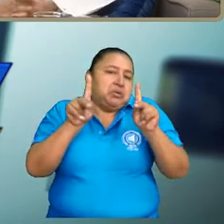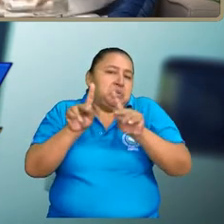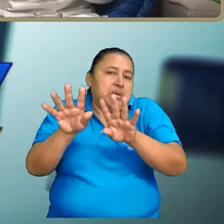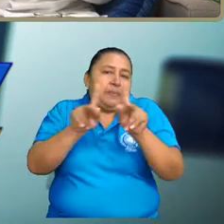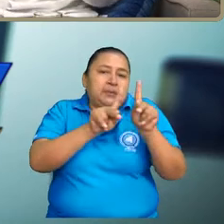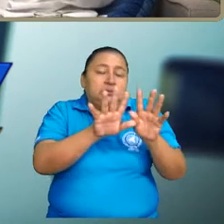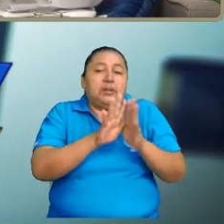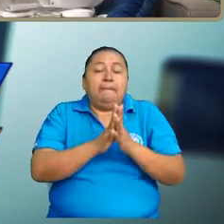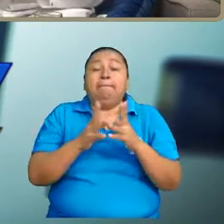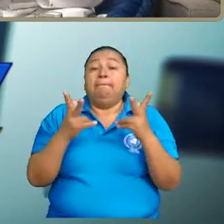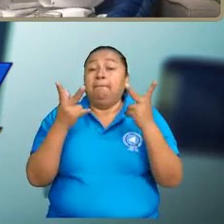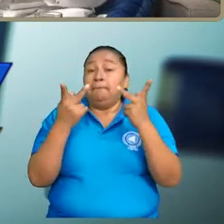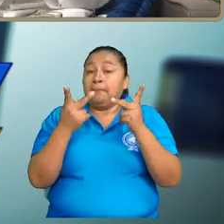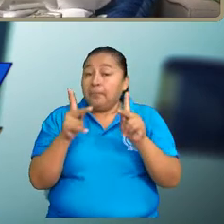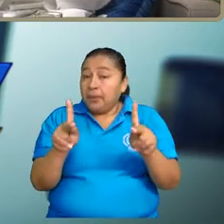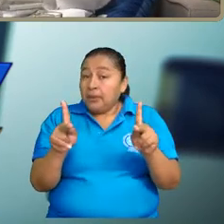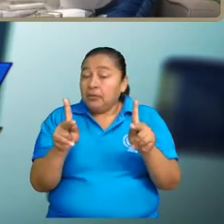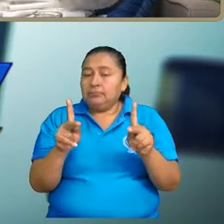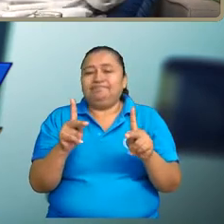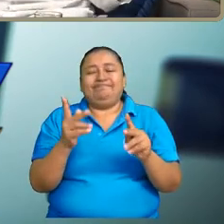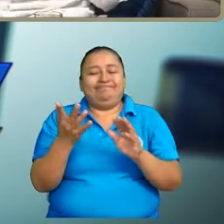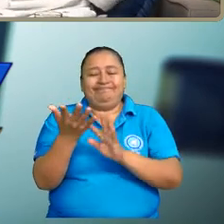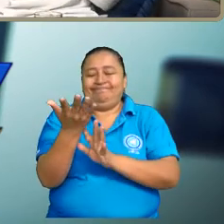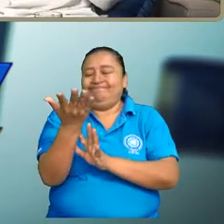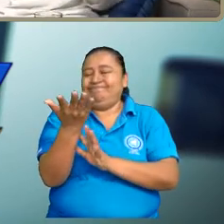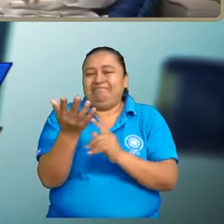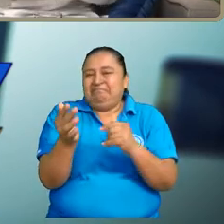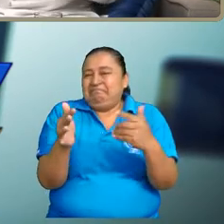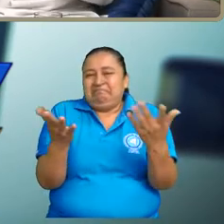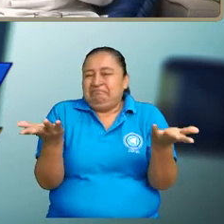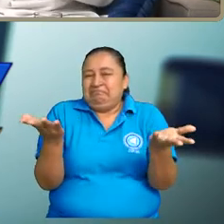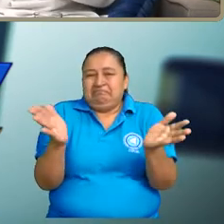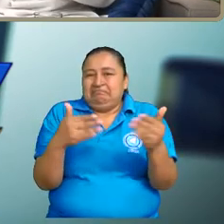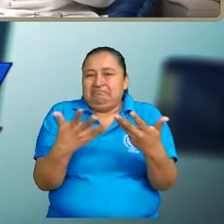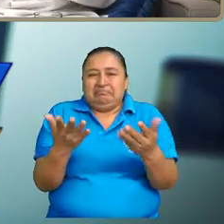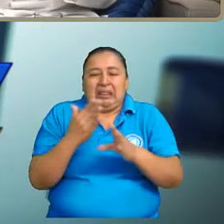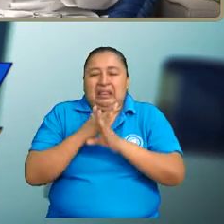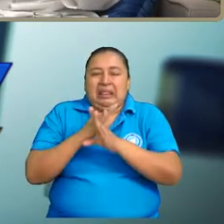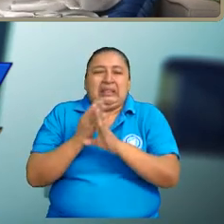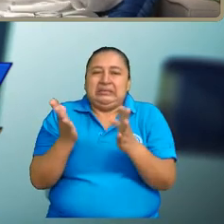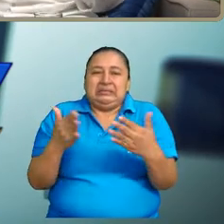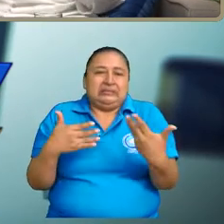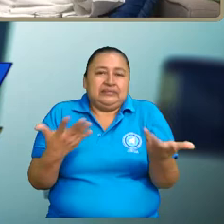Pero lógicamente eso no tiene ningún sentido, no te protege